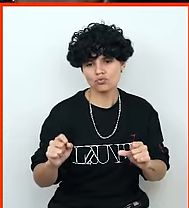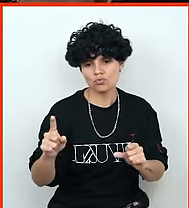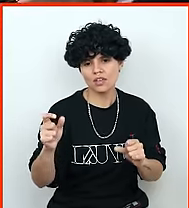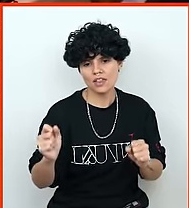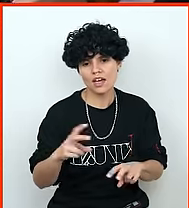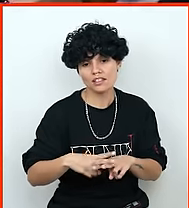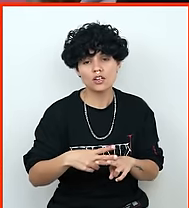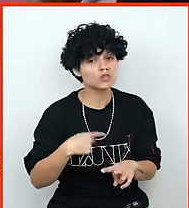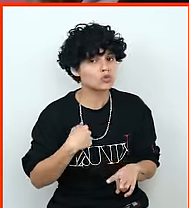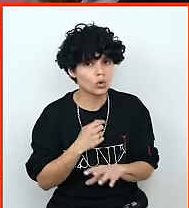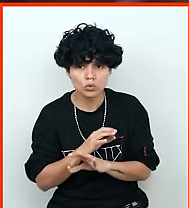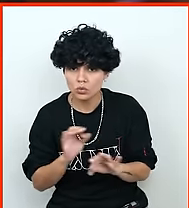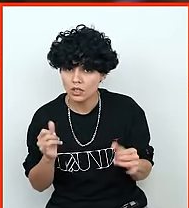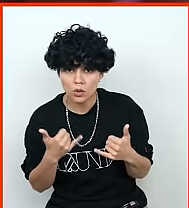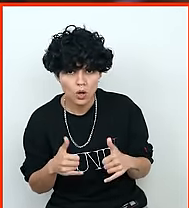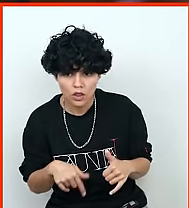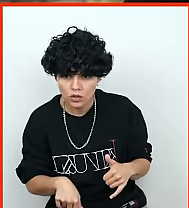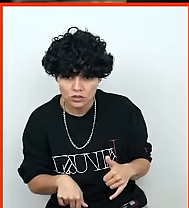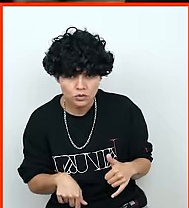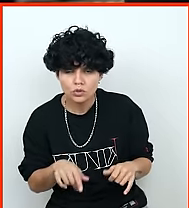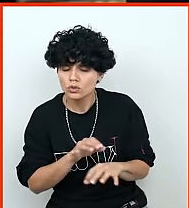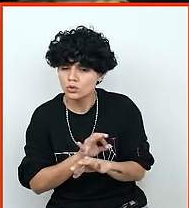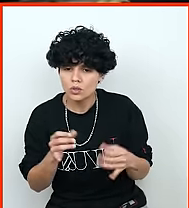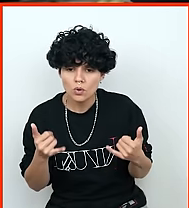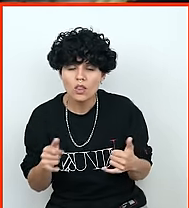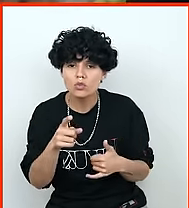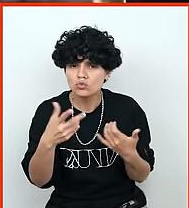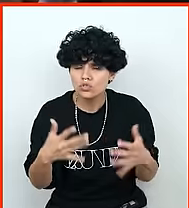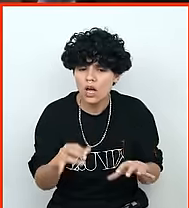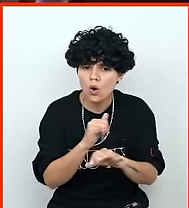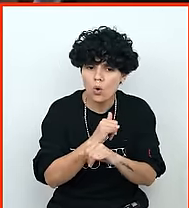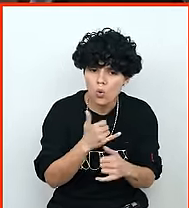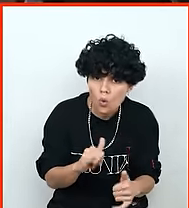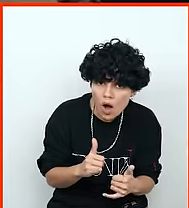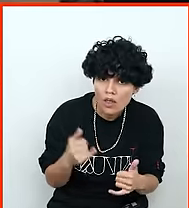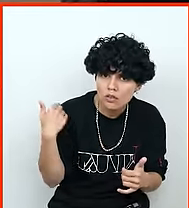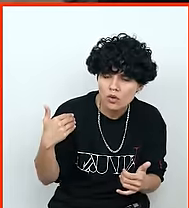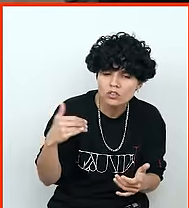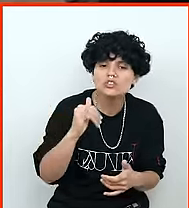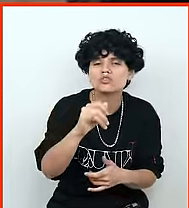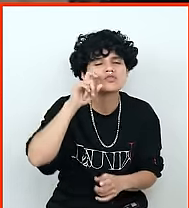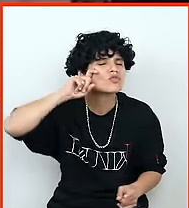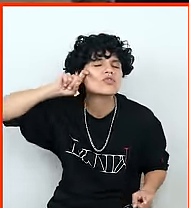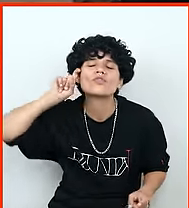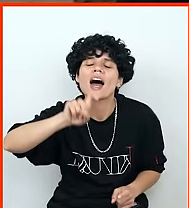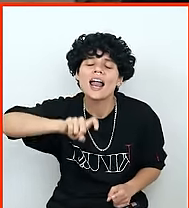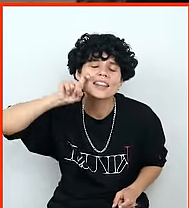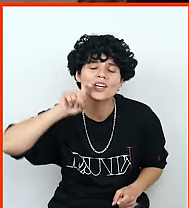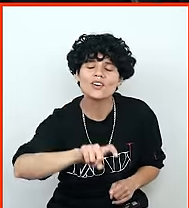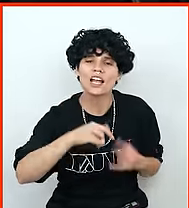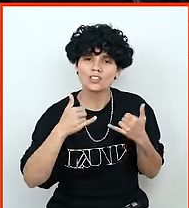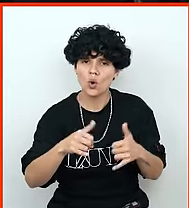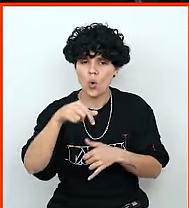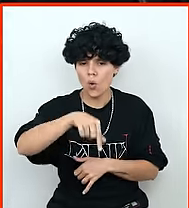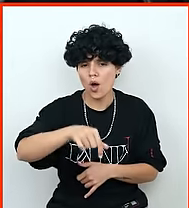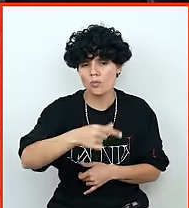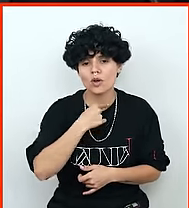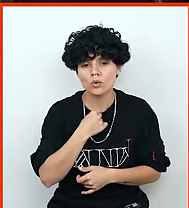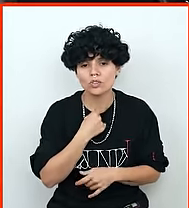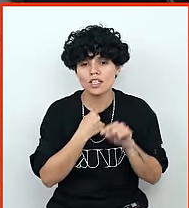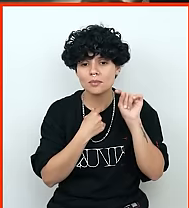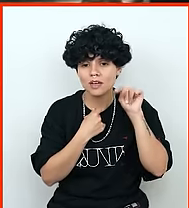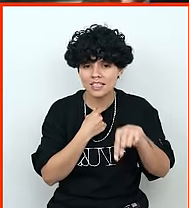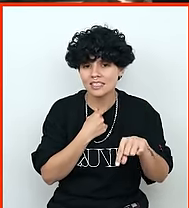primero? Sí. Ah, ok. La verdad es que nunca he jugado... A este juego, un juego... ¿Tú has jugado muchas veces? Soy fanático. ¿Fanático?